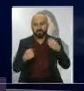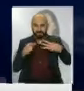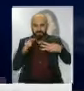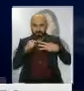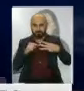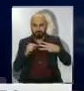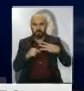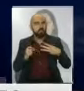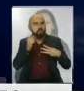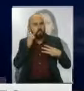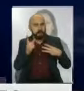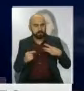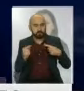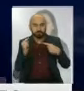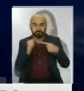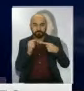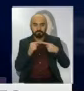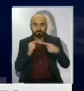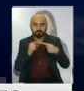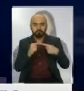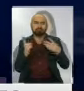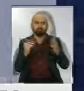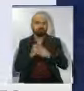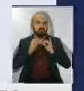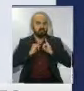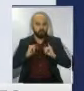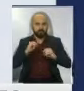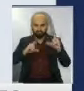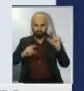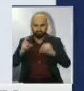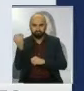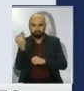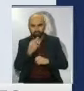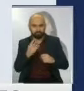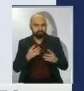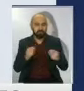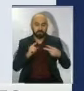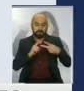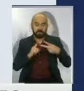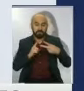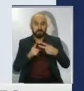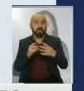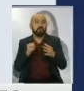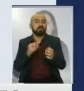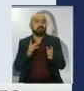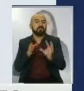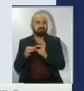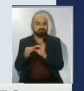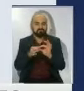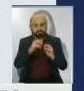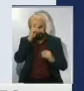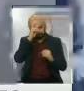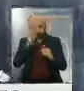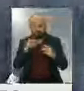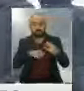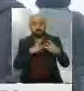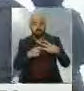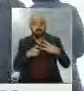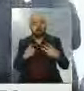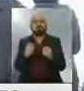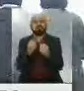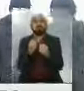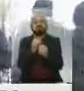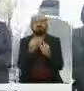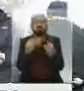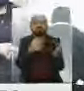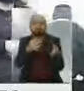que son indicadores epidemiológicos, red asistencial y trazabilidad. Francisco